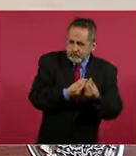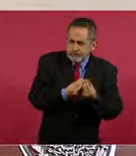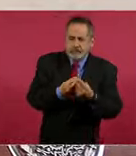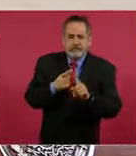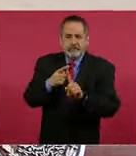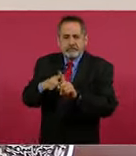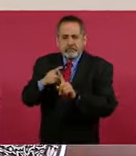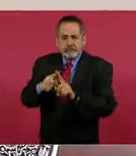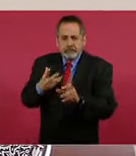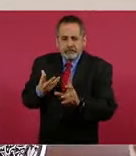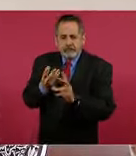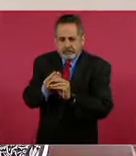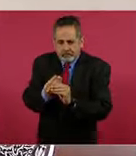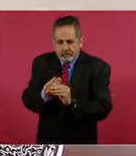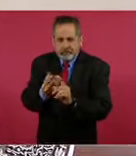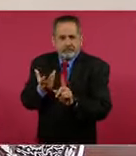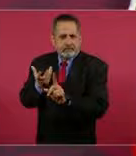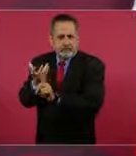rodeaban,